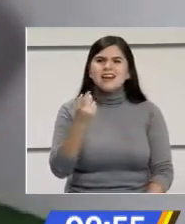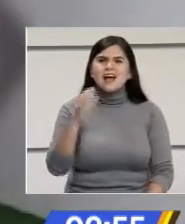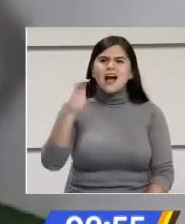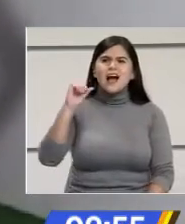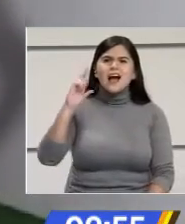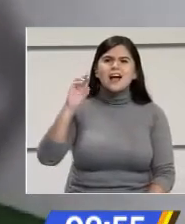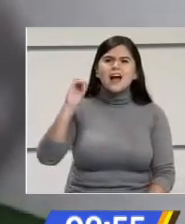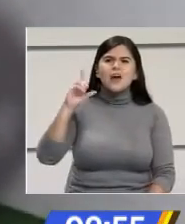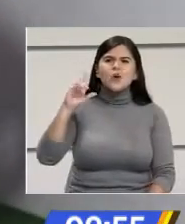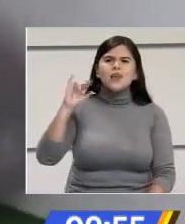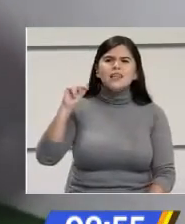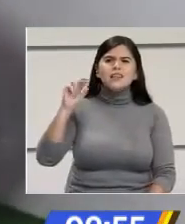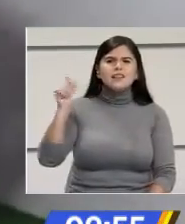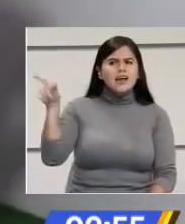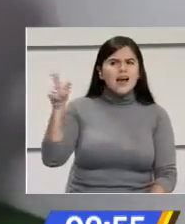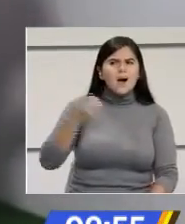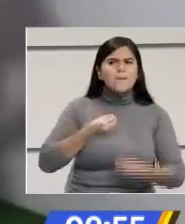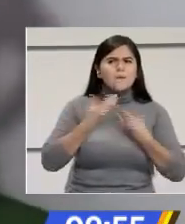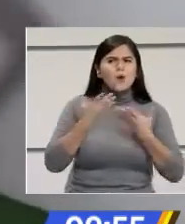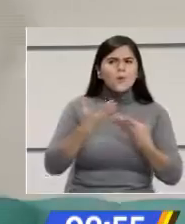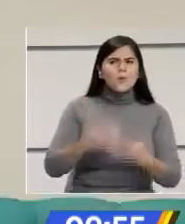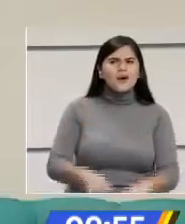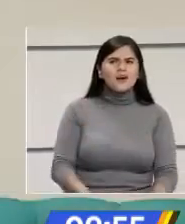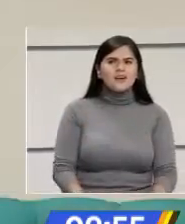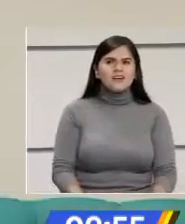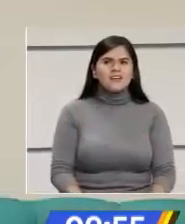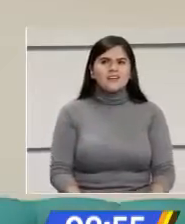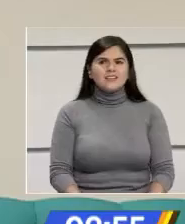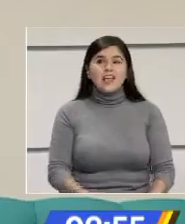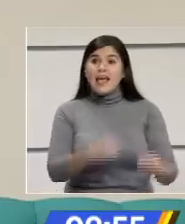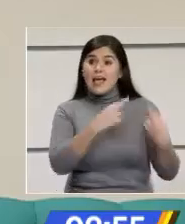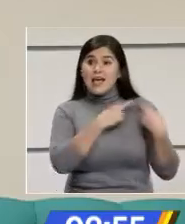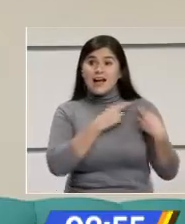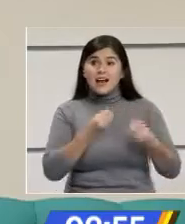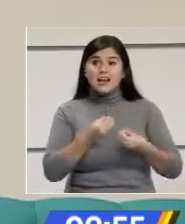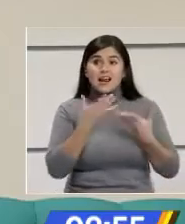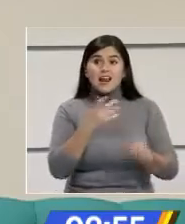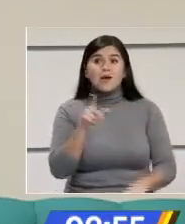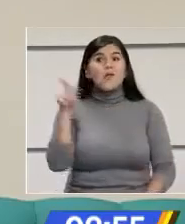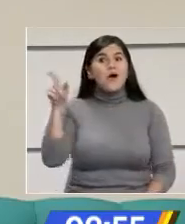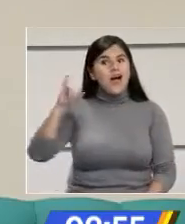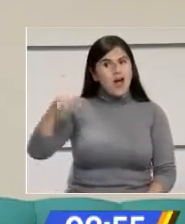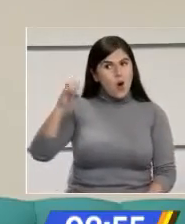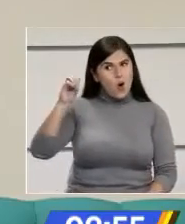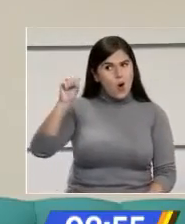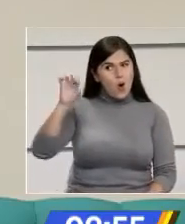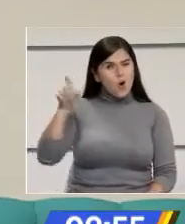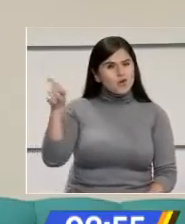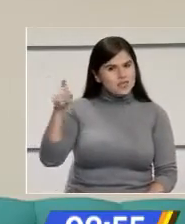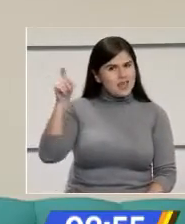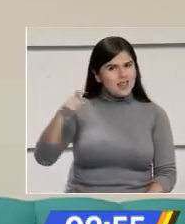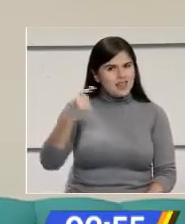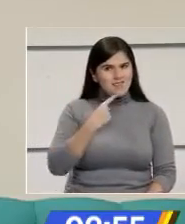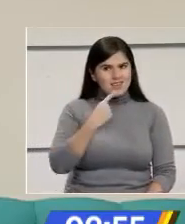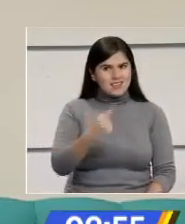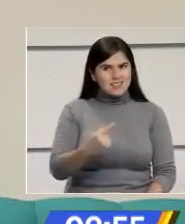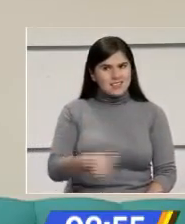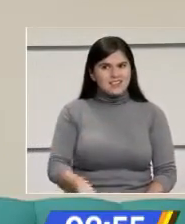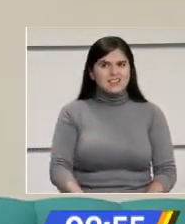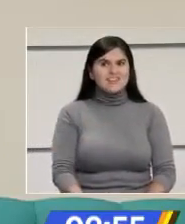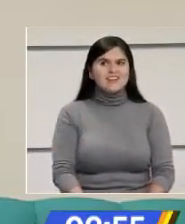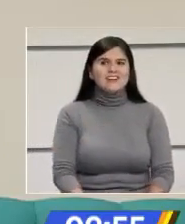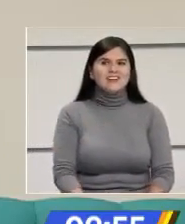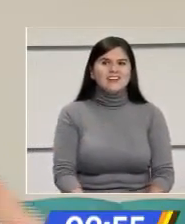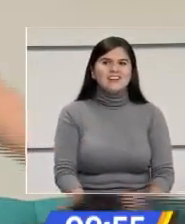una. No, en realidad que el encargado de las bombas es José. Ajá. Entonces yo dije una en el corte.